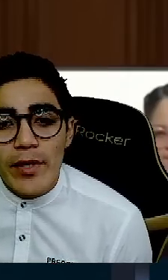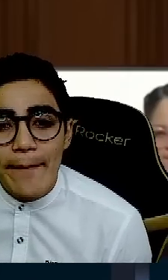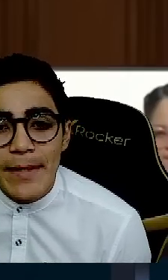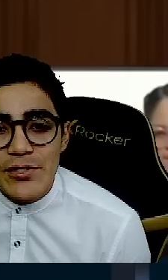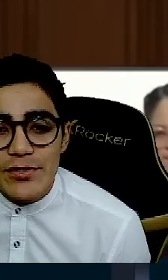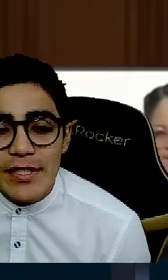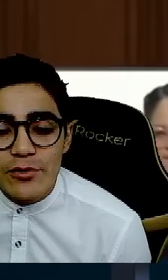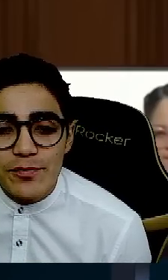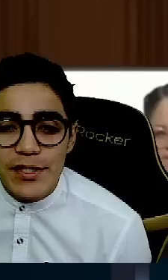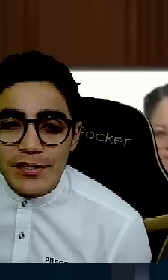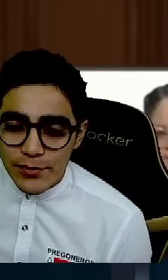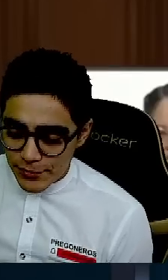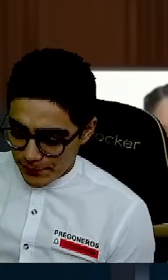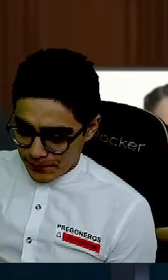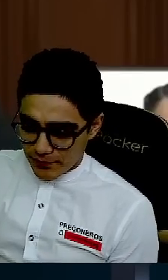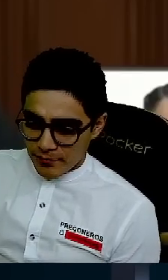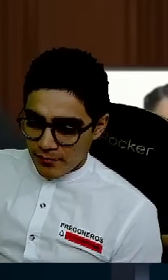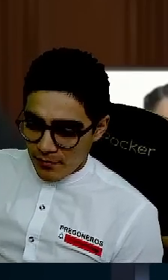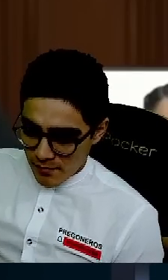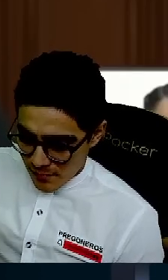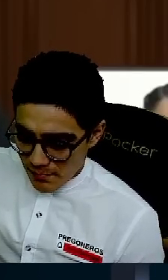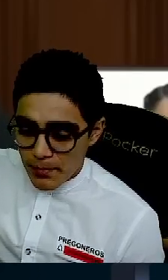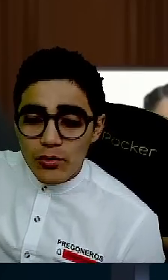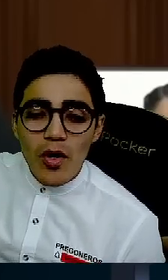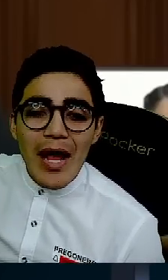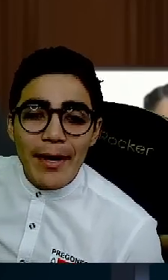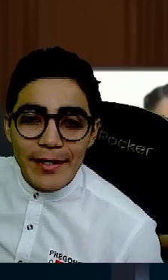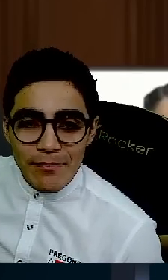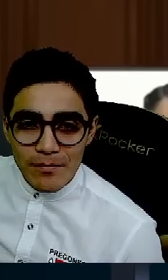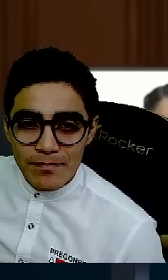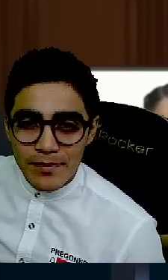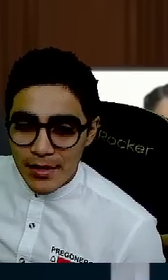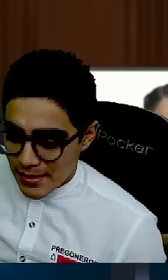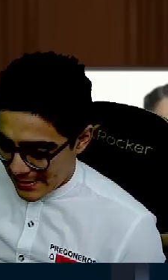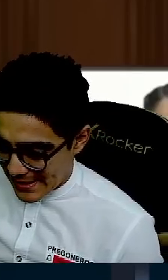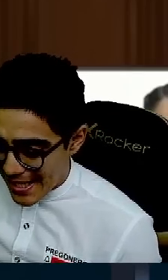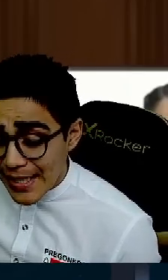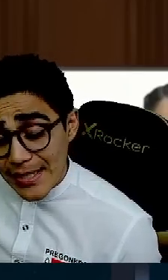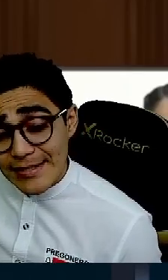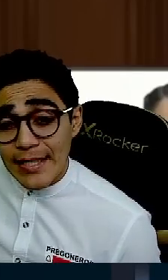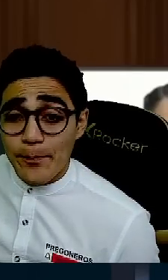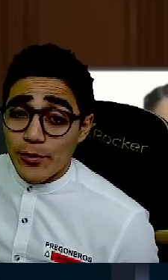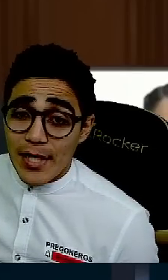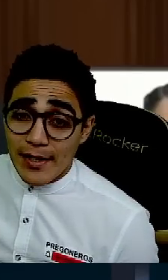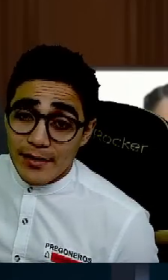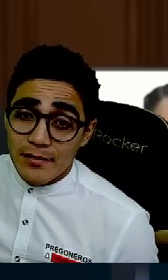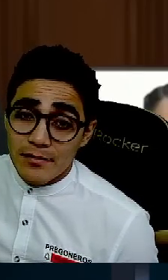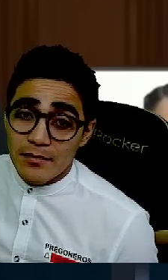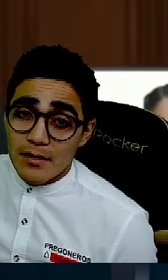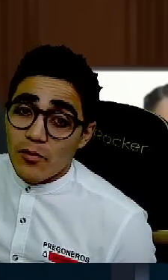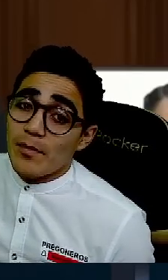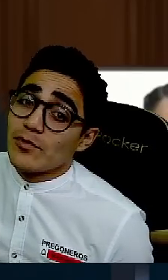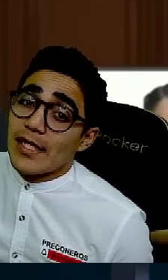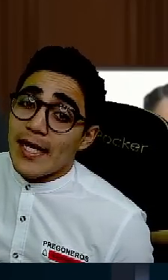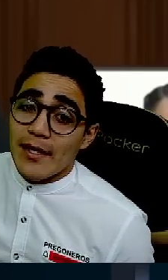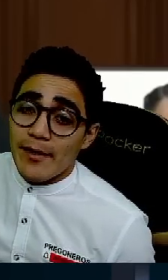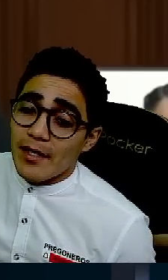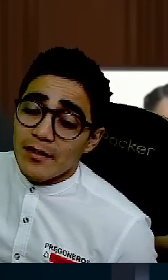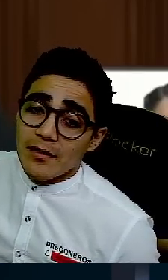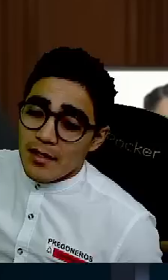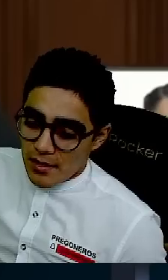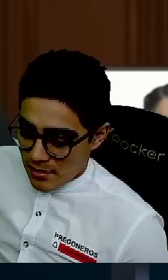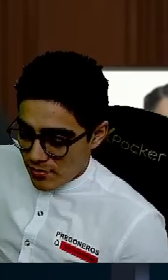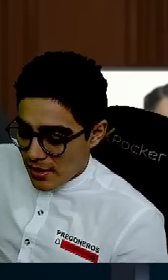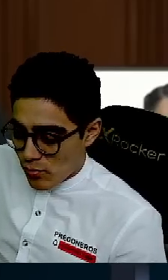y por caprichos de estos ministros. Pero no acaba ahí. Sacan este reportaje, el cual me gustaría que